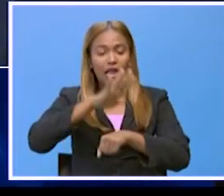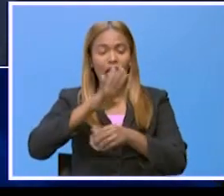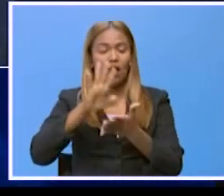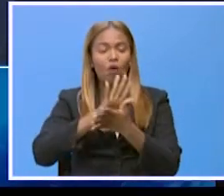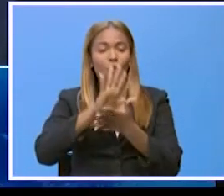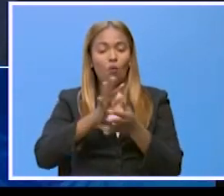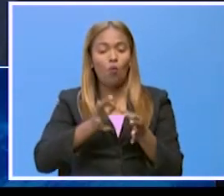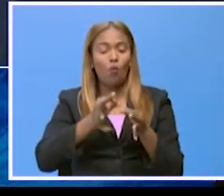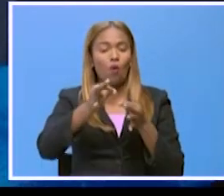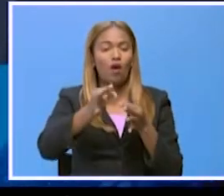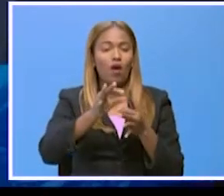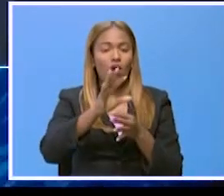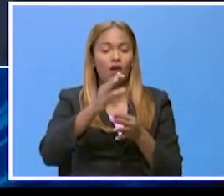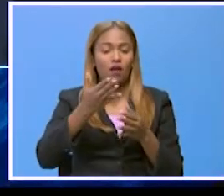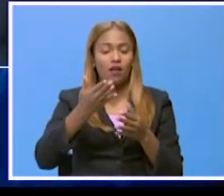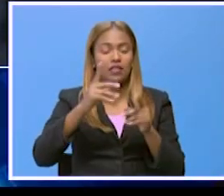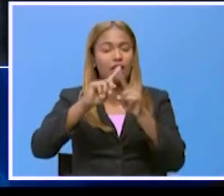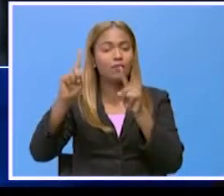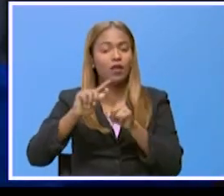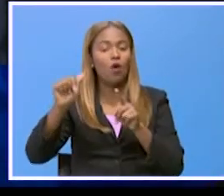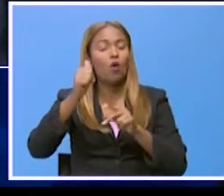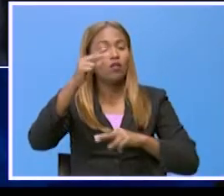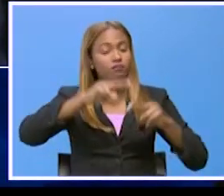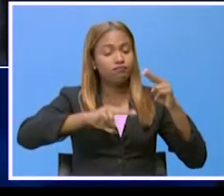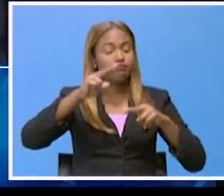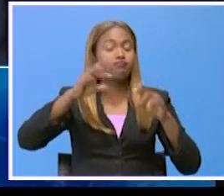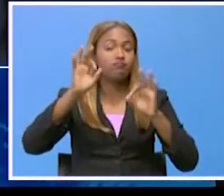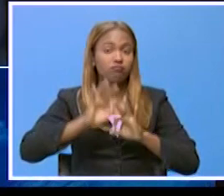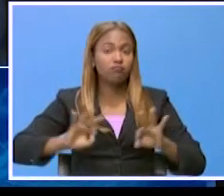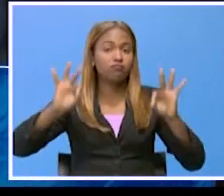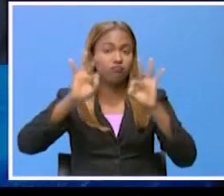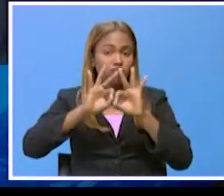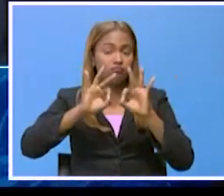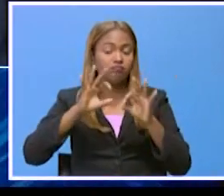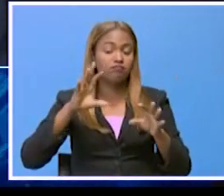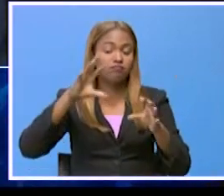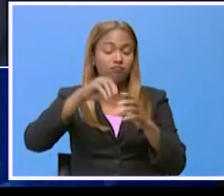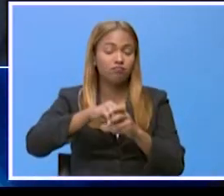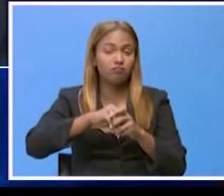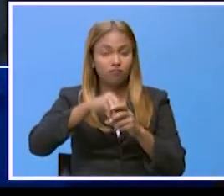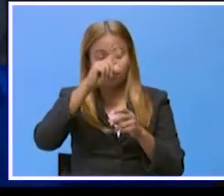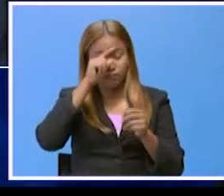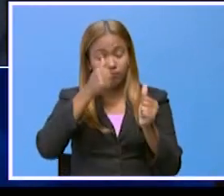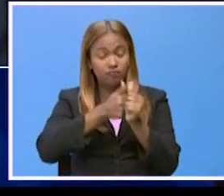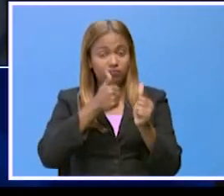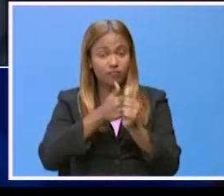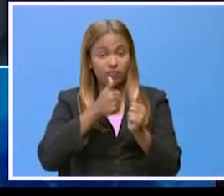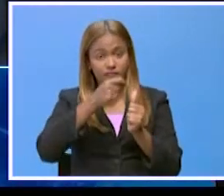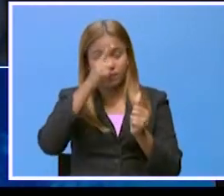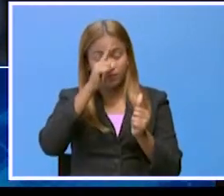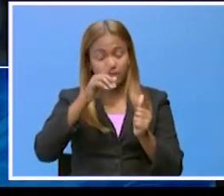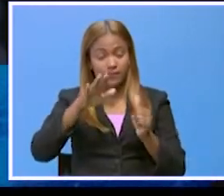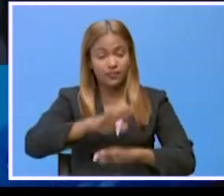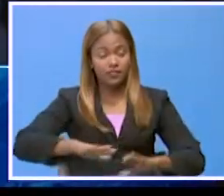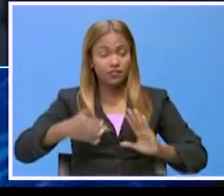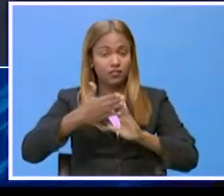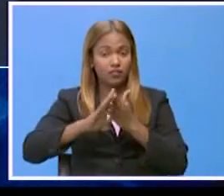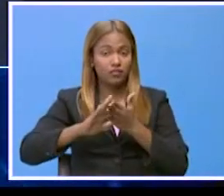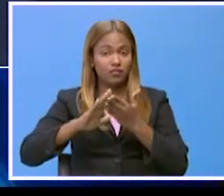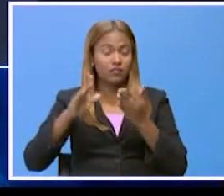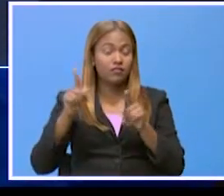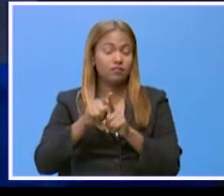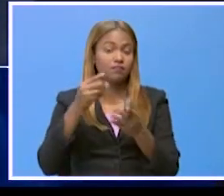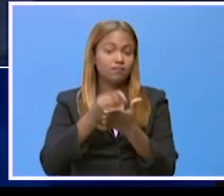protección entre otras modificaciones importantes incorporadas posteriormente a los diseños y